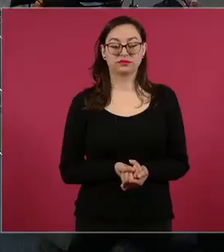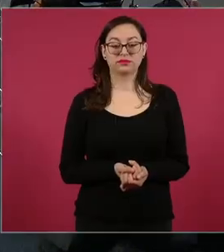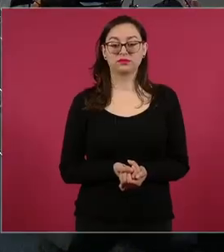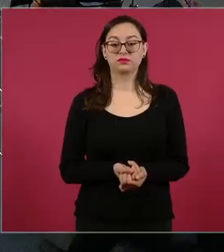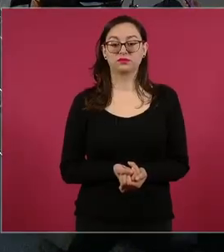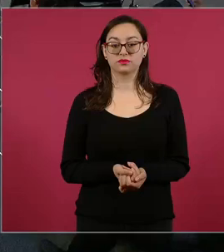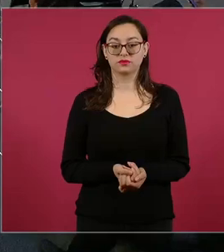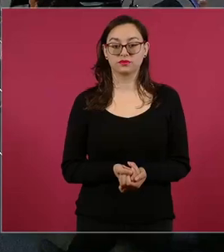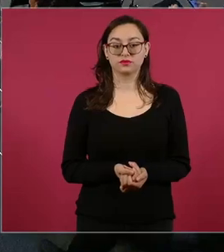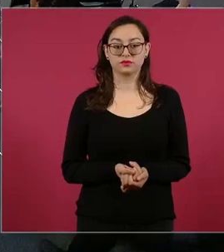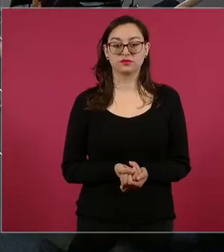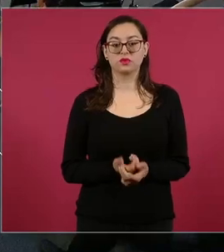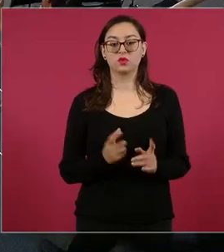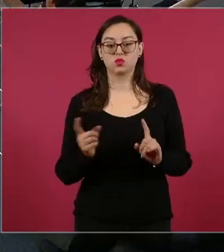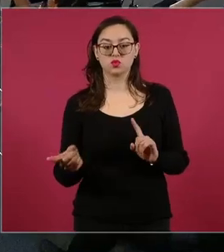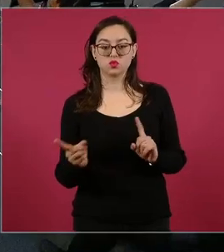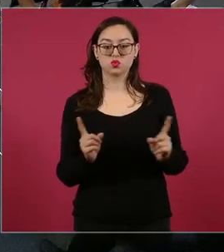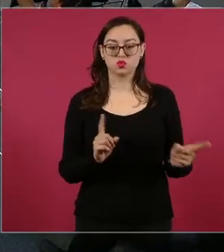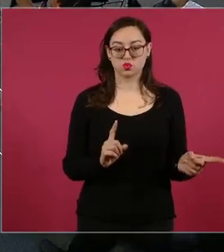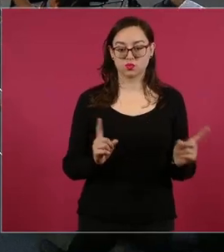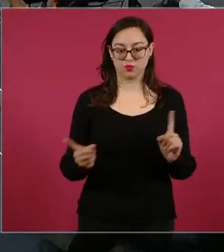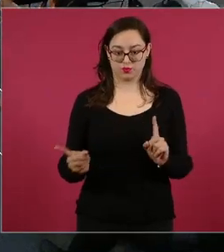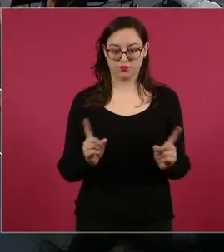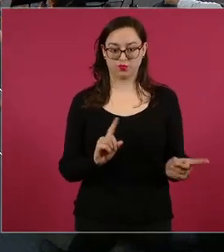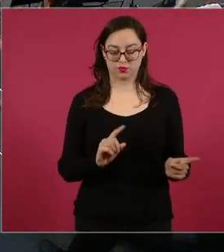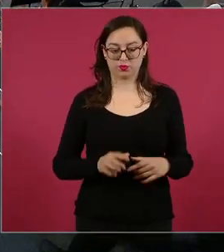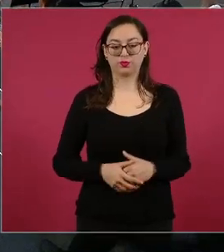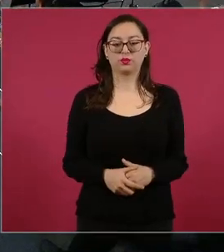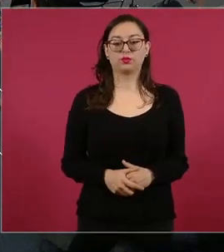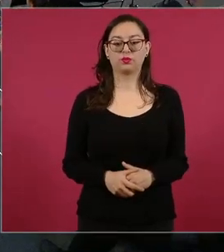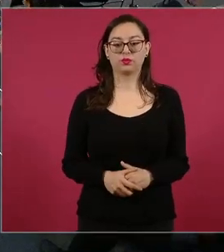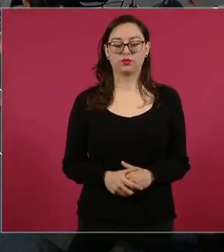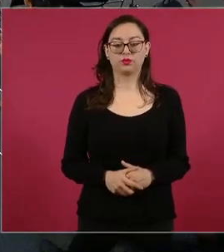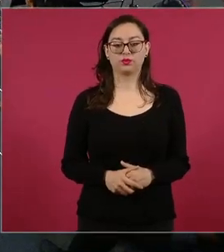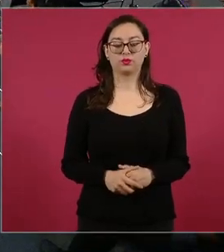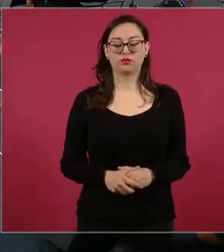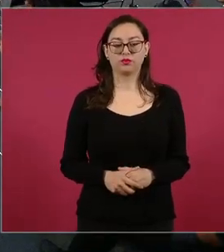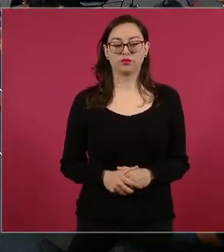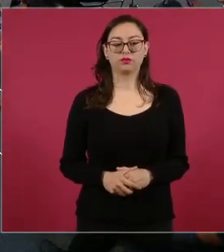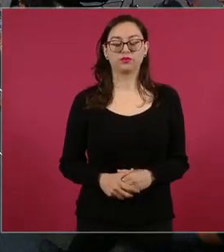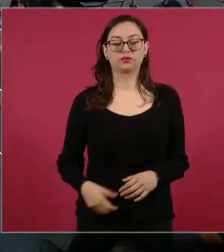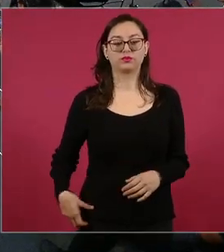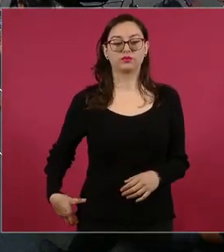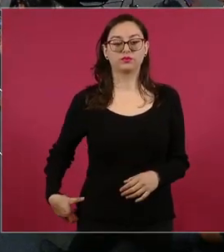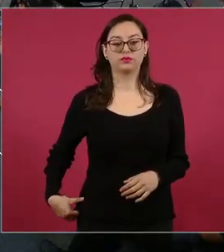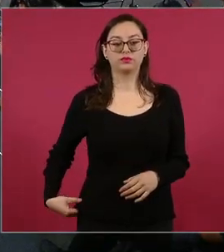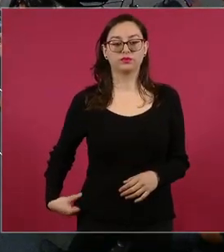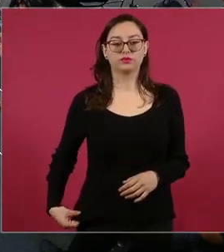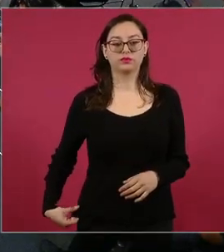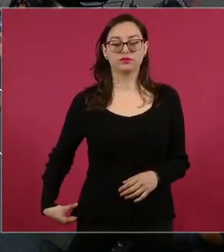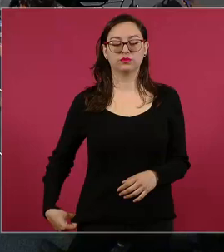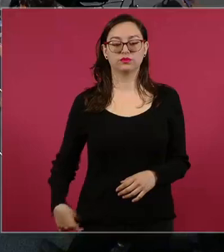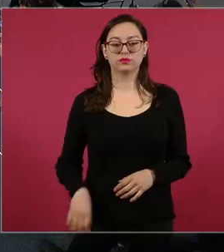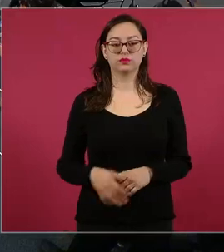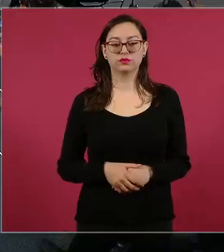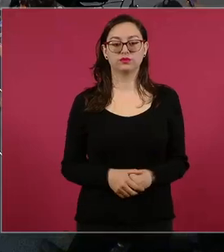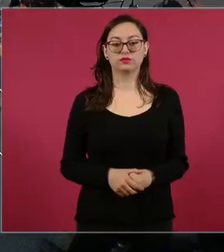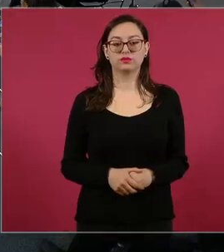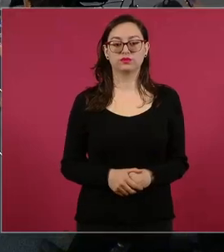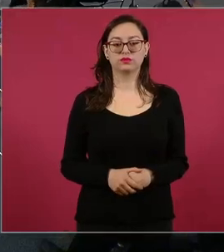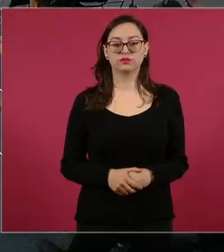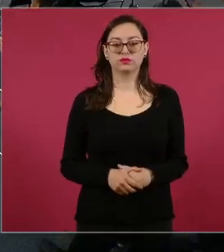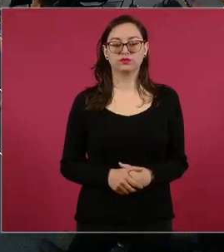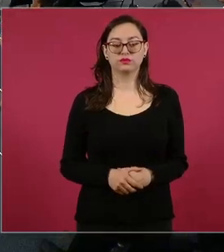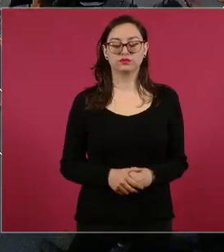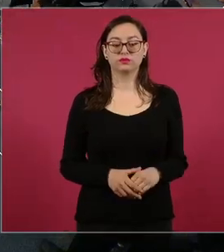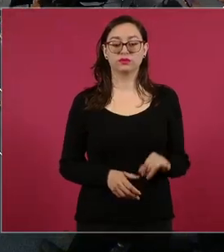Vamos a alternar. Vamos acá a la izquierda. Luego a la derecha. No. A la izquierda de allá